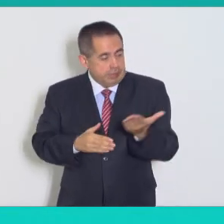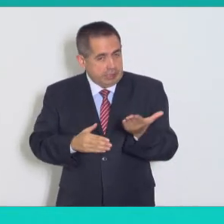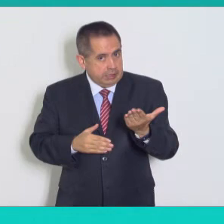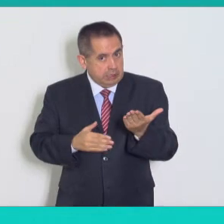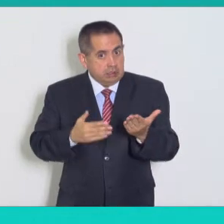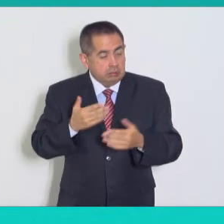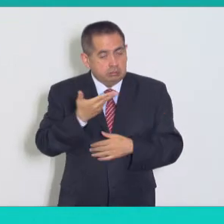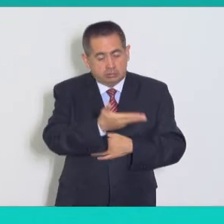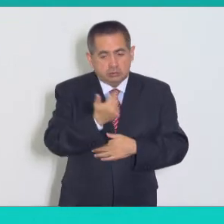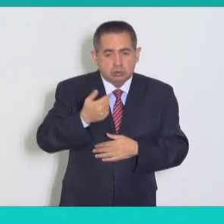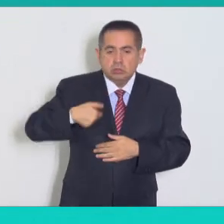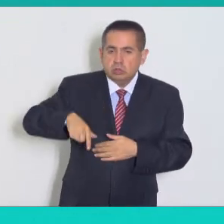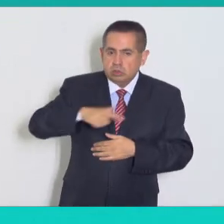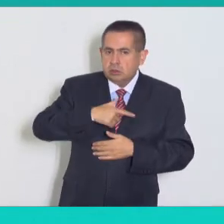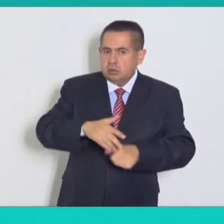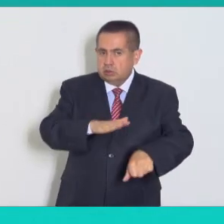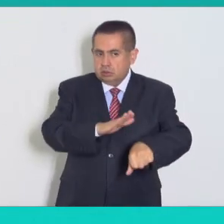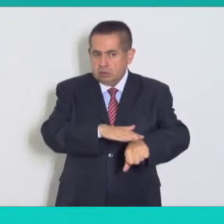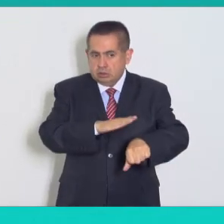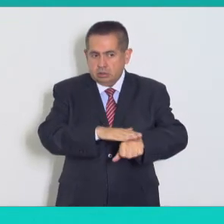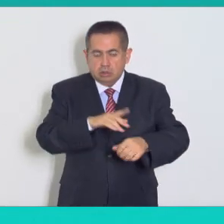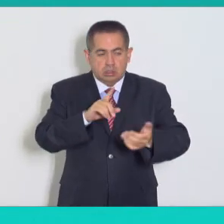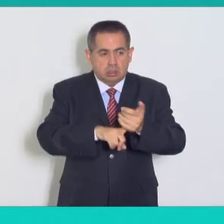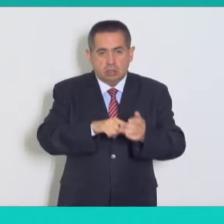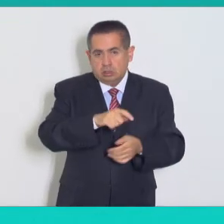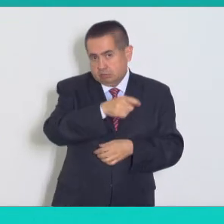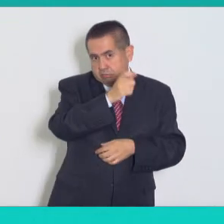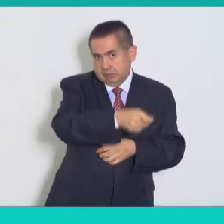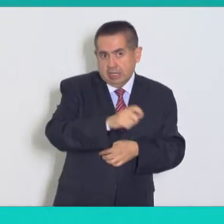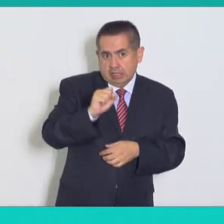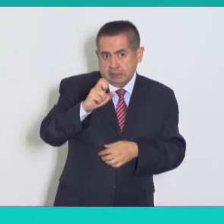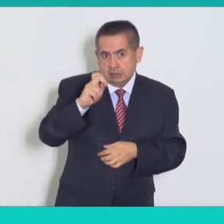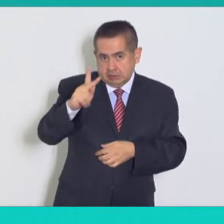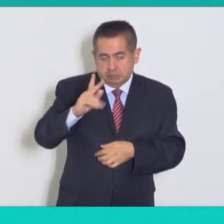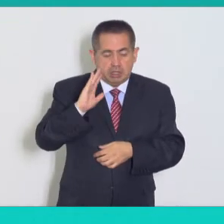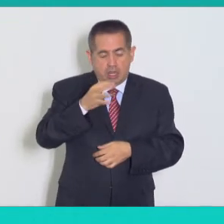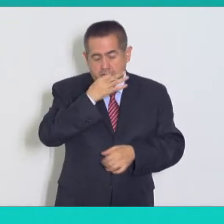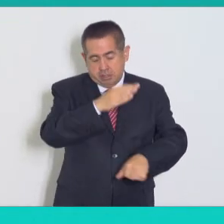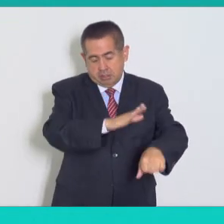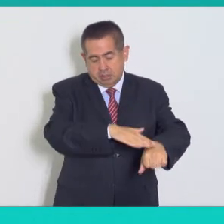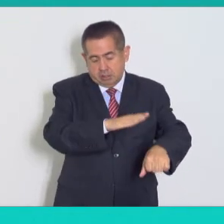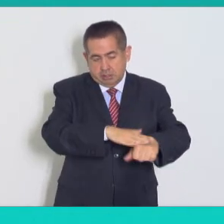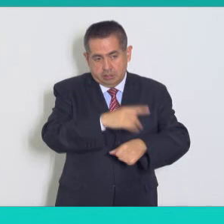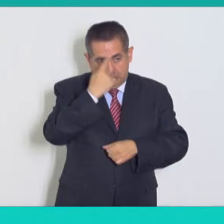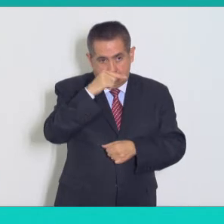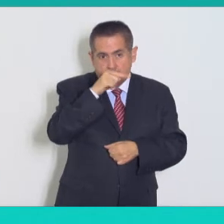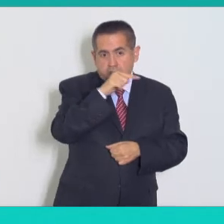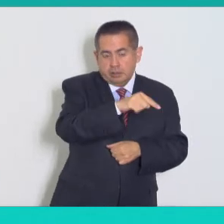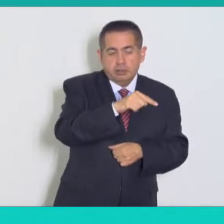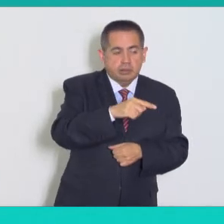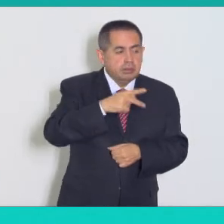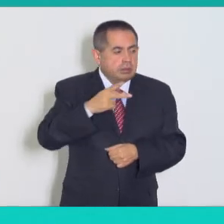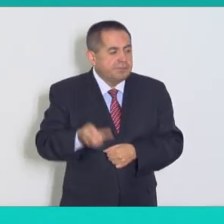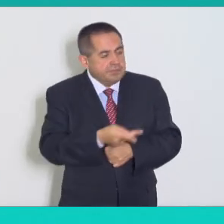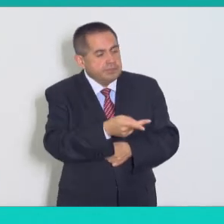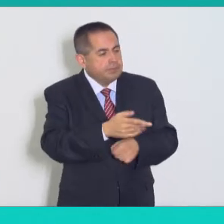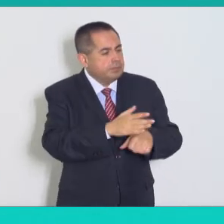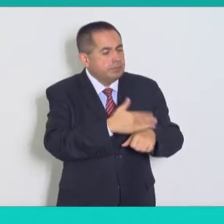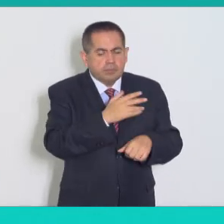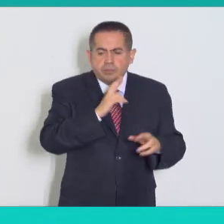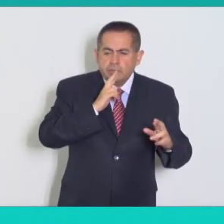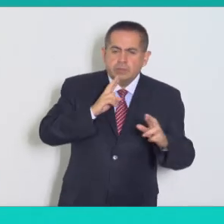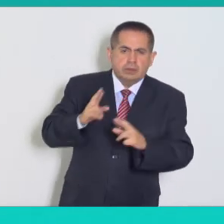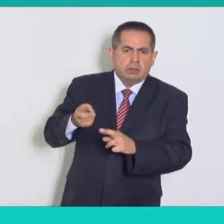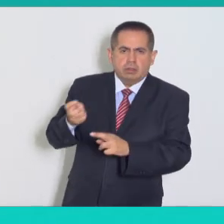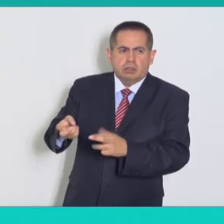pues hicimos un llamado al sujeto obligado la secretaria de educación pública para pues preguntar por qué hiciste eso